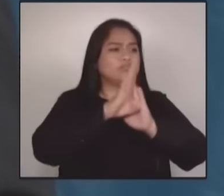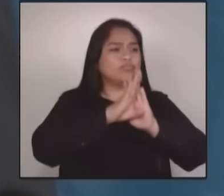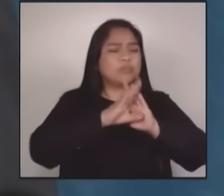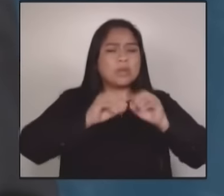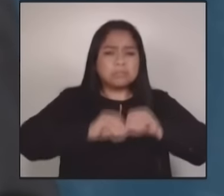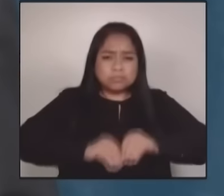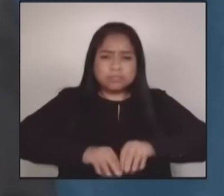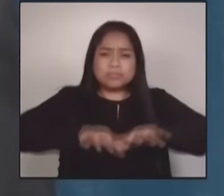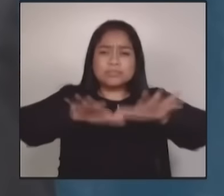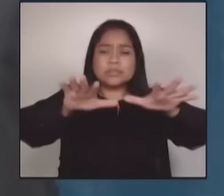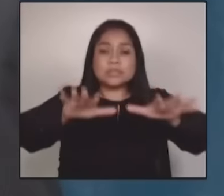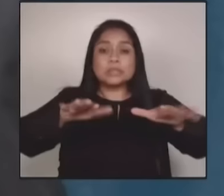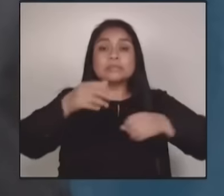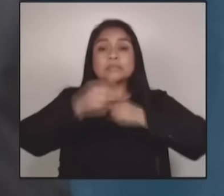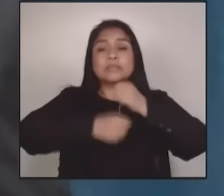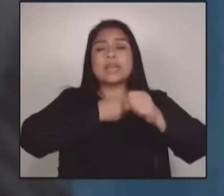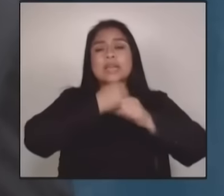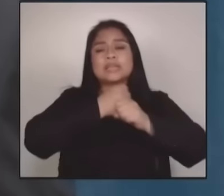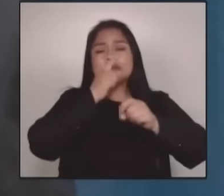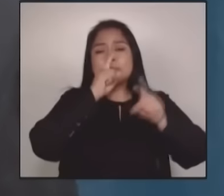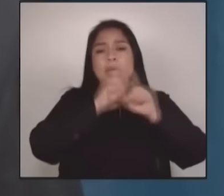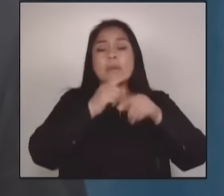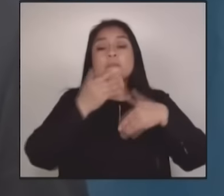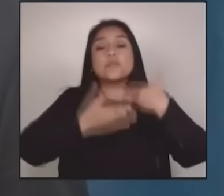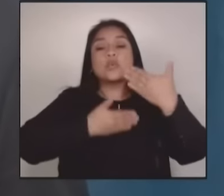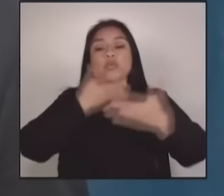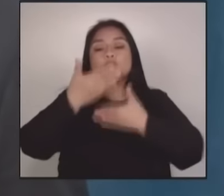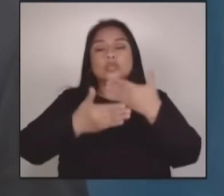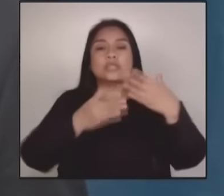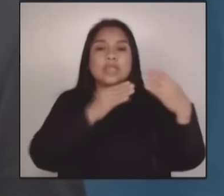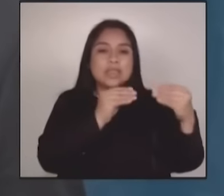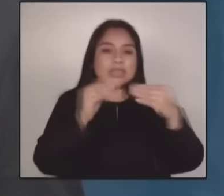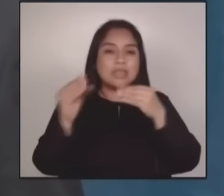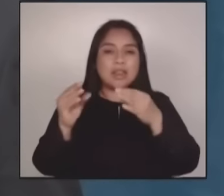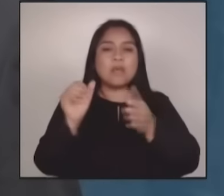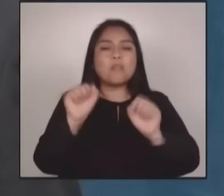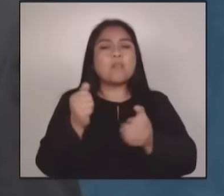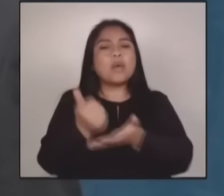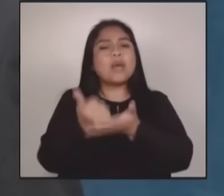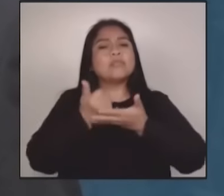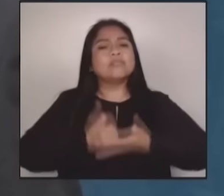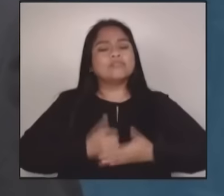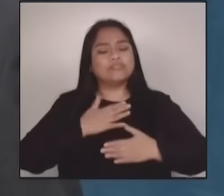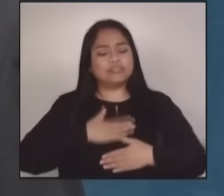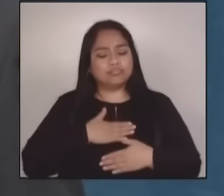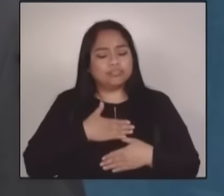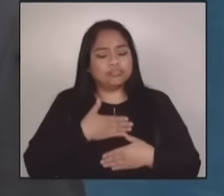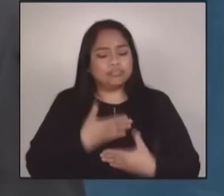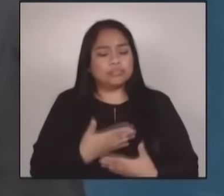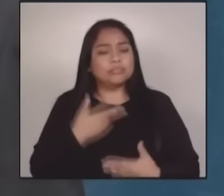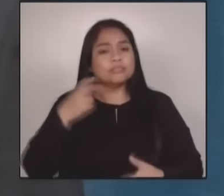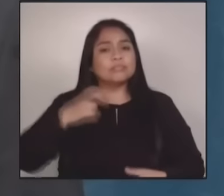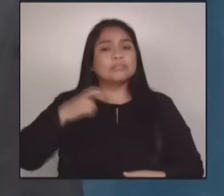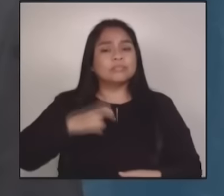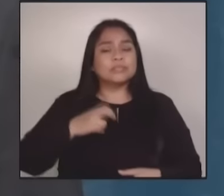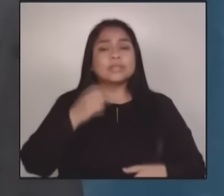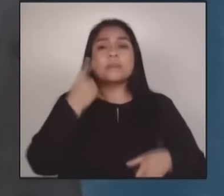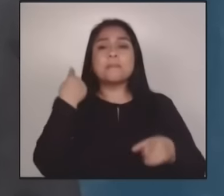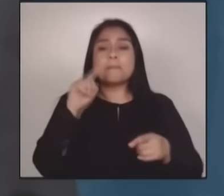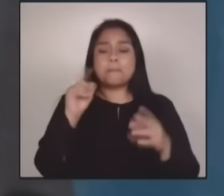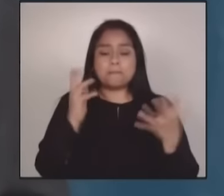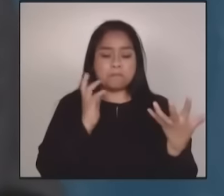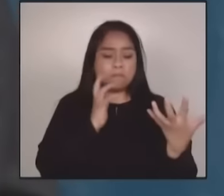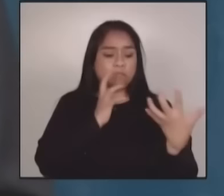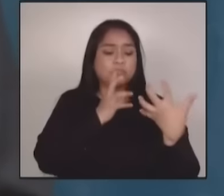generacional a través de procesos de diálogo que nos permitan construir la confianza necesaria para armonizar